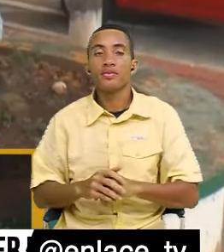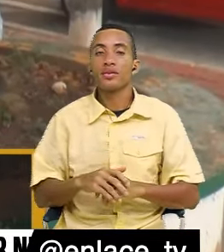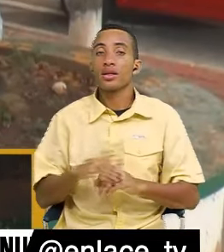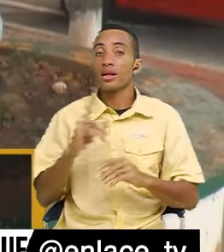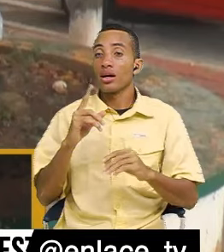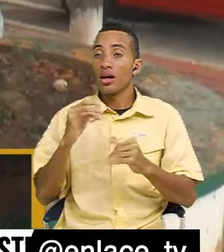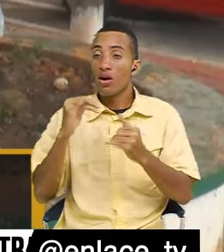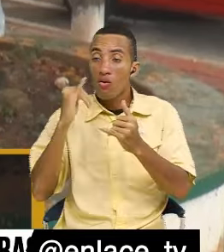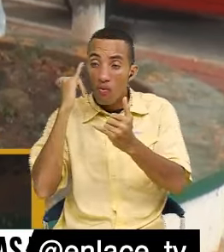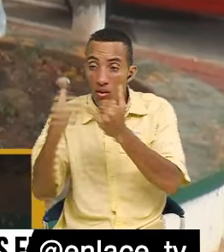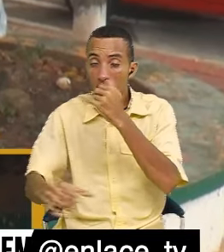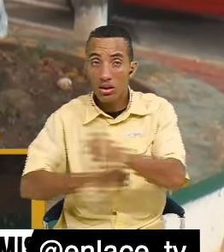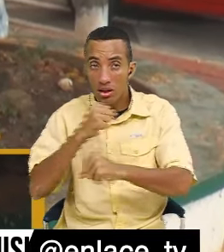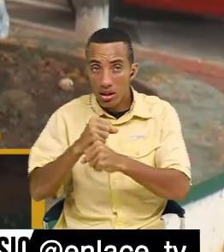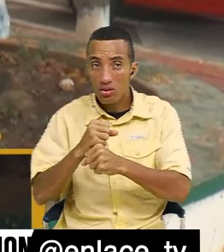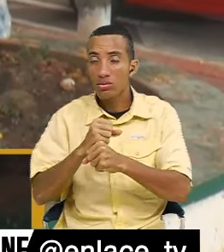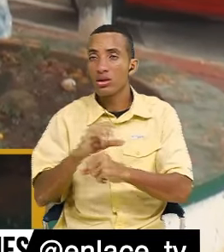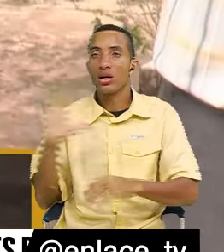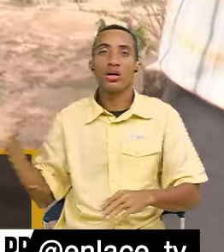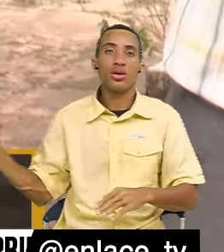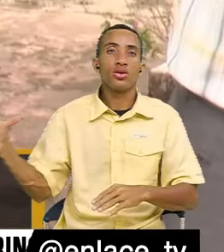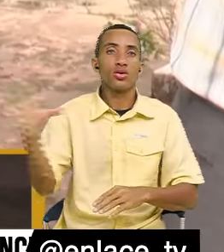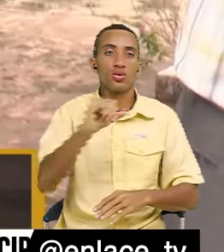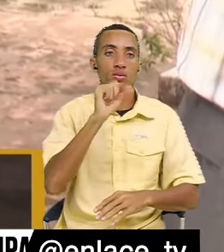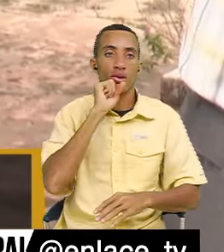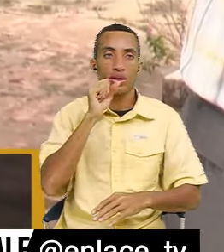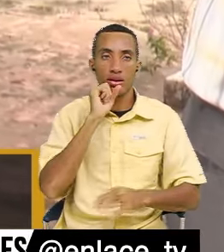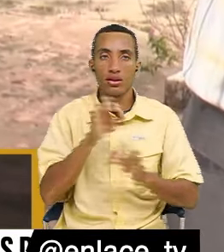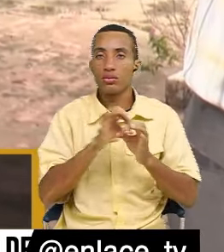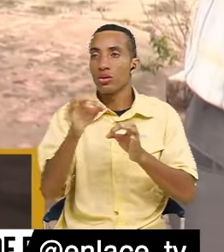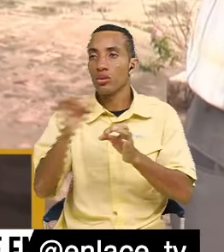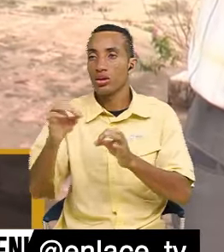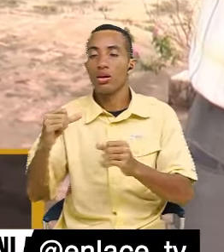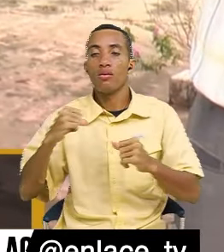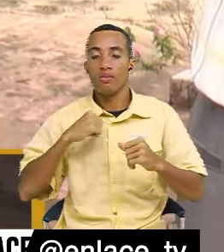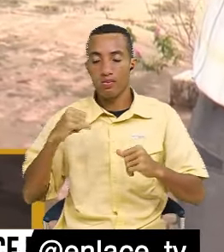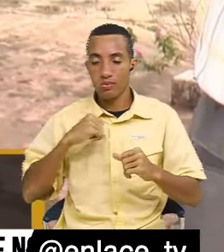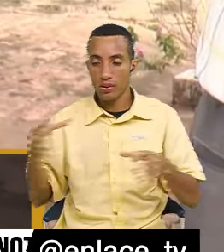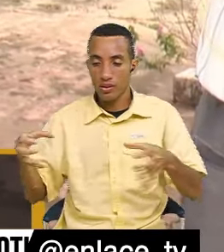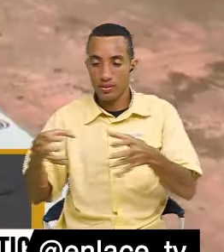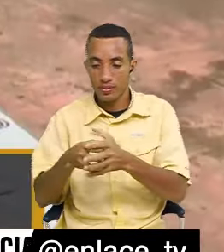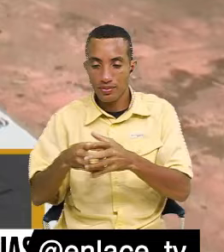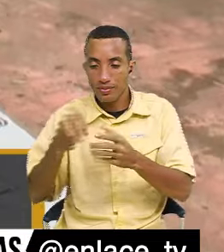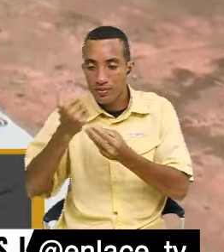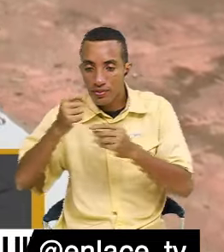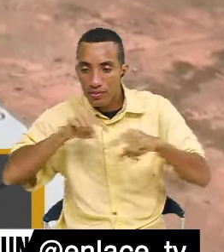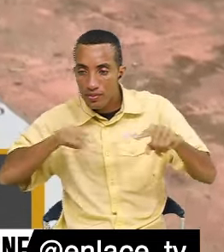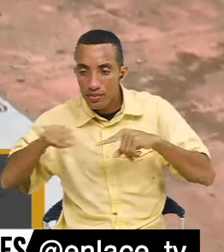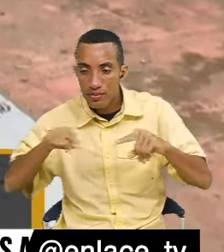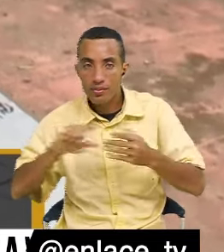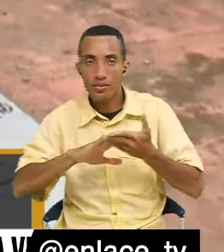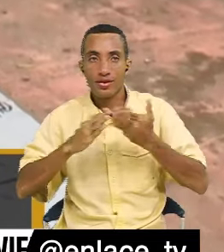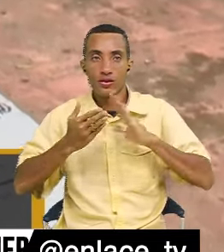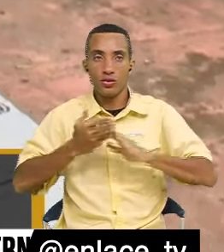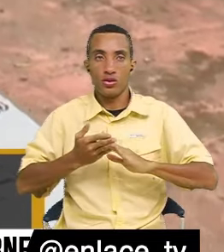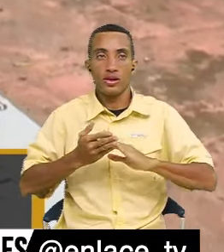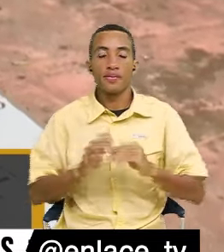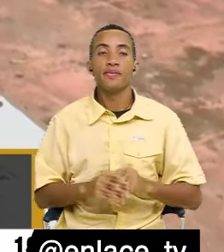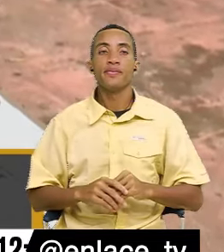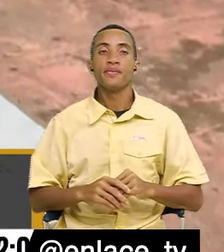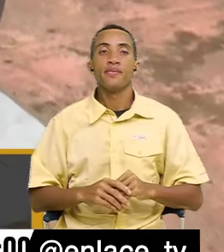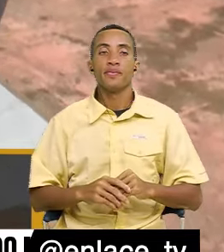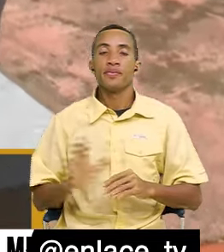con que toda Barranca Bermeja y sus corregimientos tienen Junta de Acción Comunal. Vea, con mucho agrado invito a la comunidad